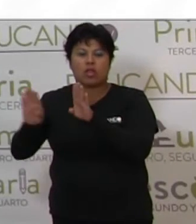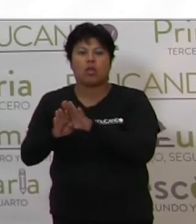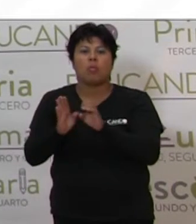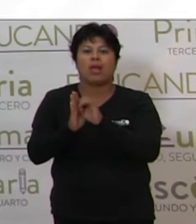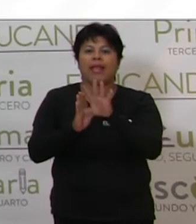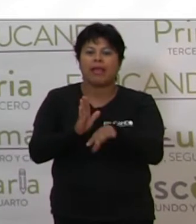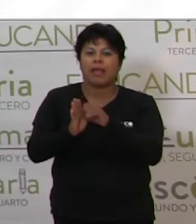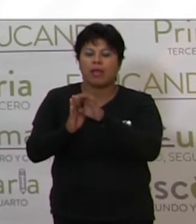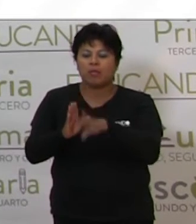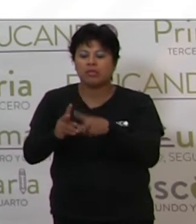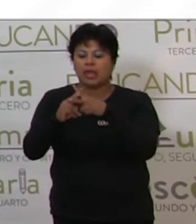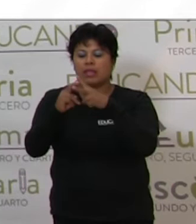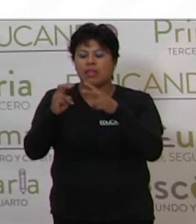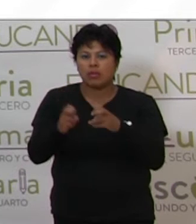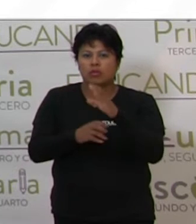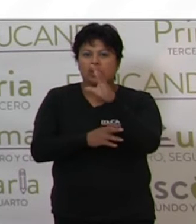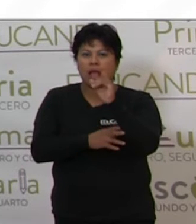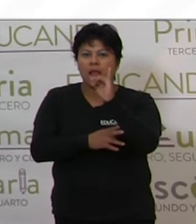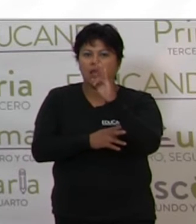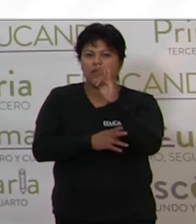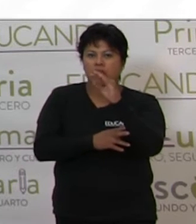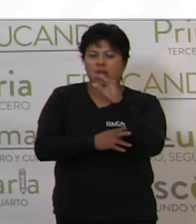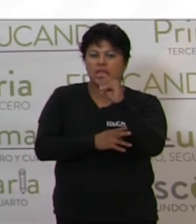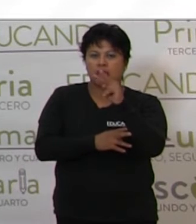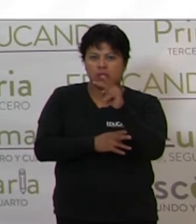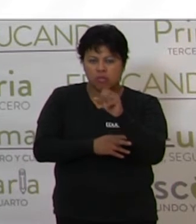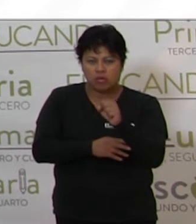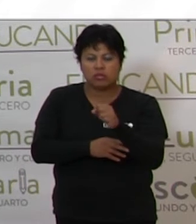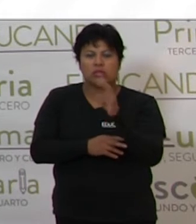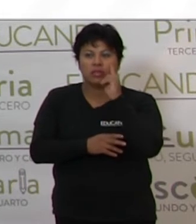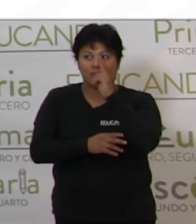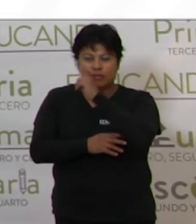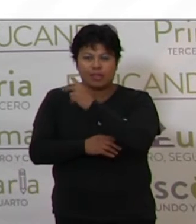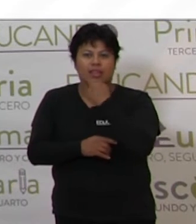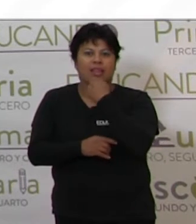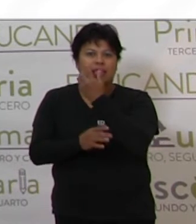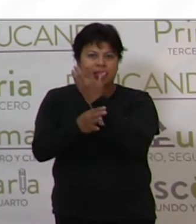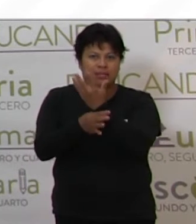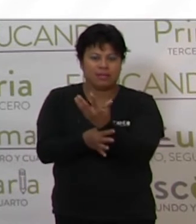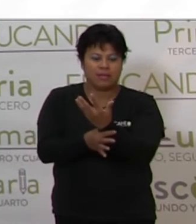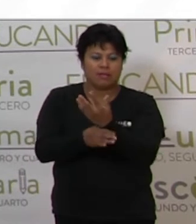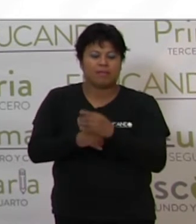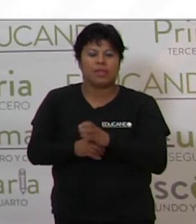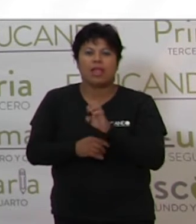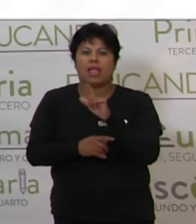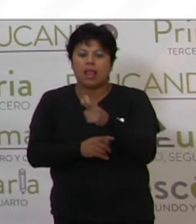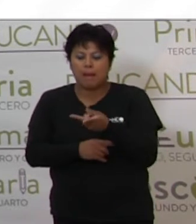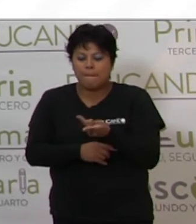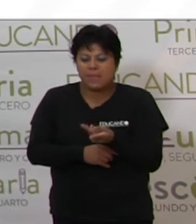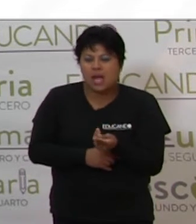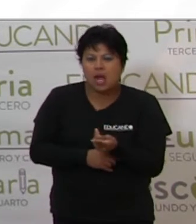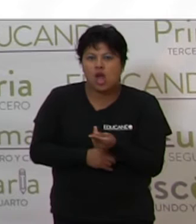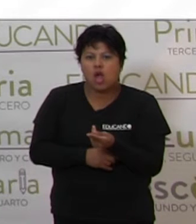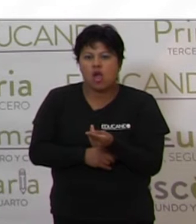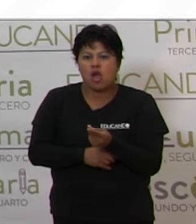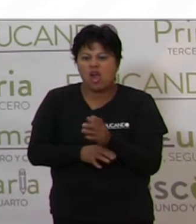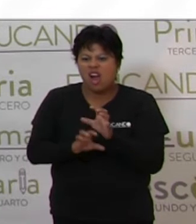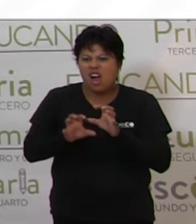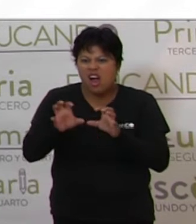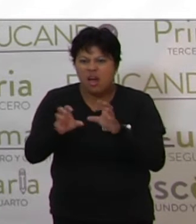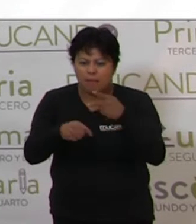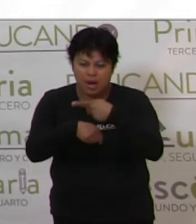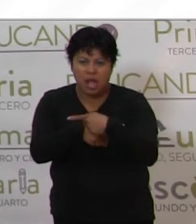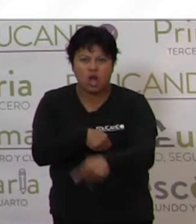de adjetivos calificativos, estamos viendo que dice, el perro bravo es